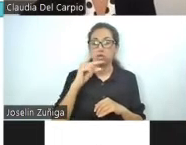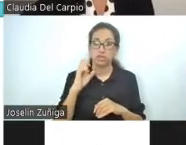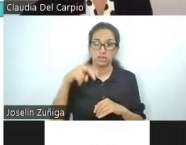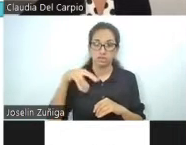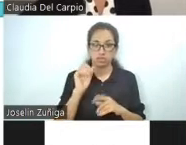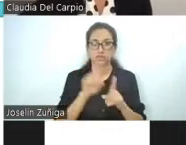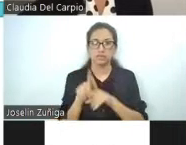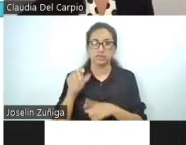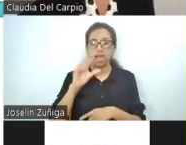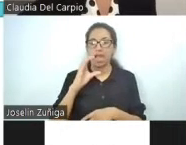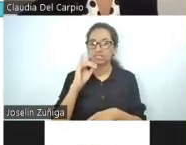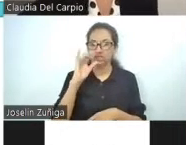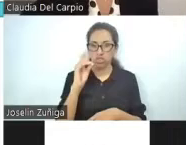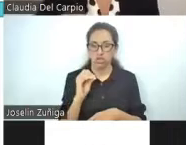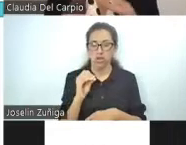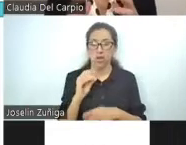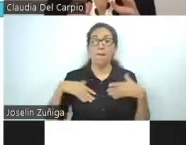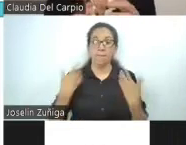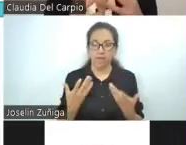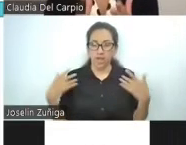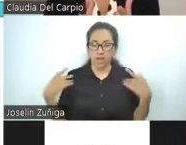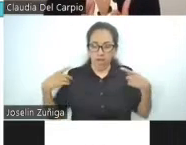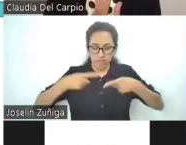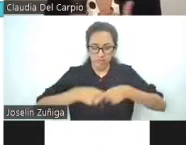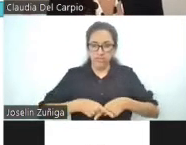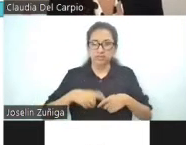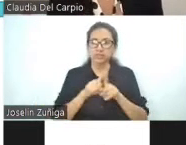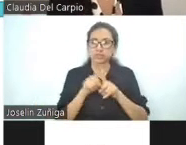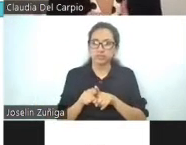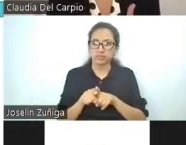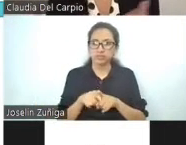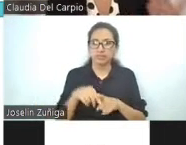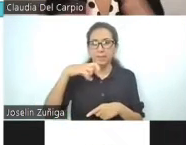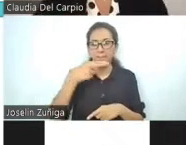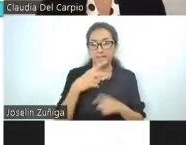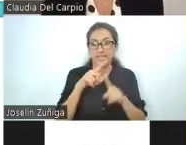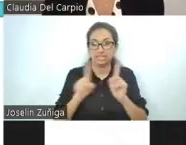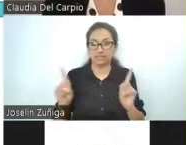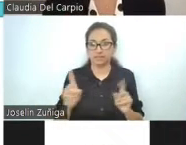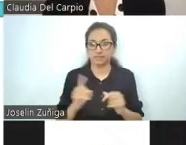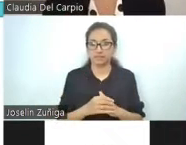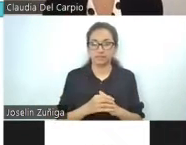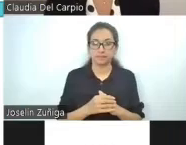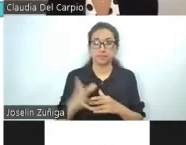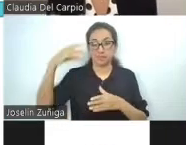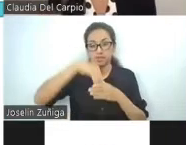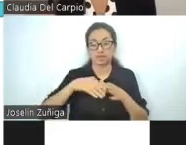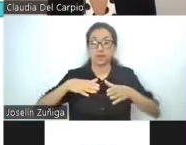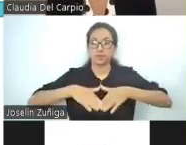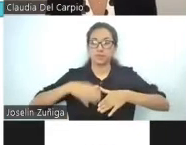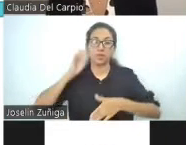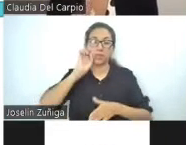genera. Se puede afectar por sustancias que tengan un pH distinto, que a nivel de la vagina, por ejemplo,